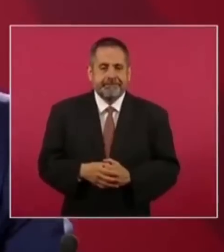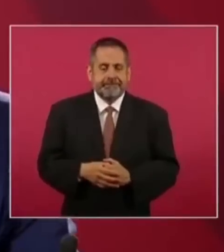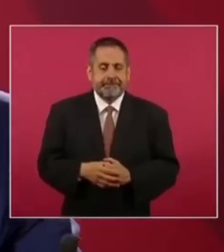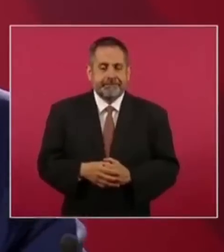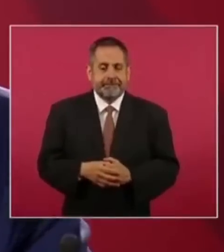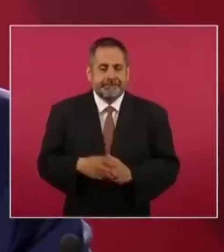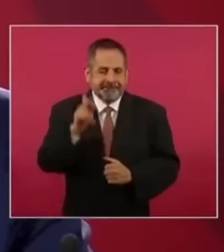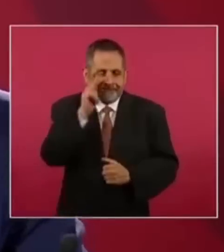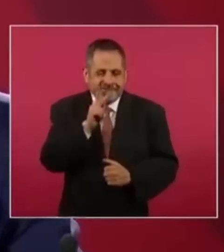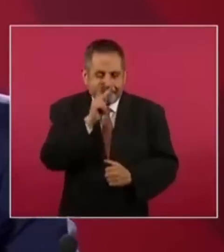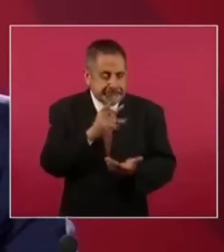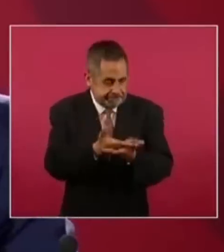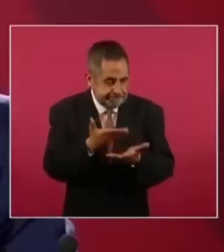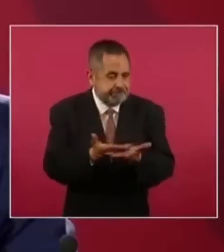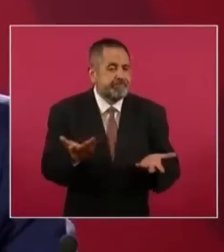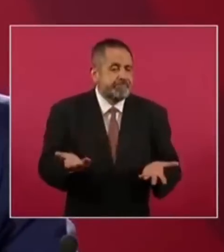probar nada